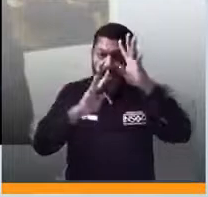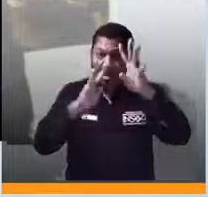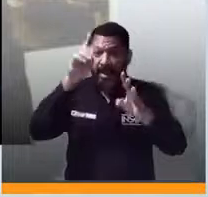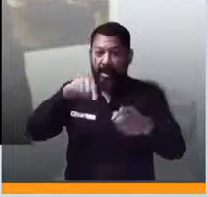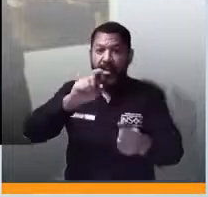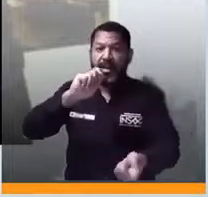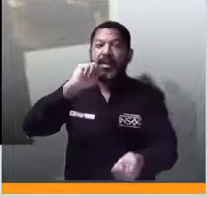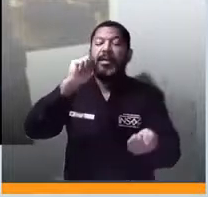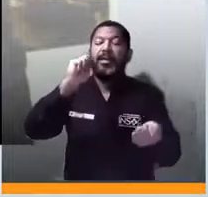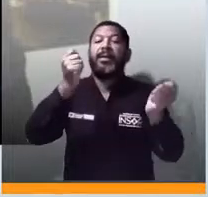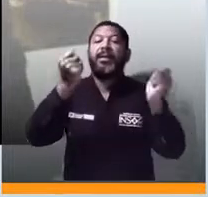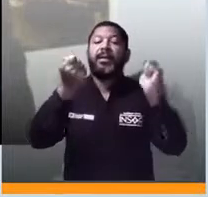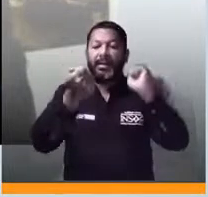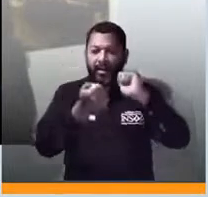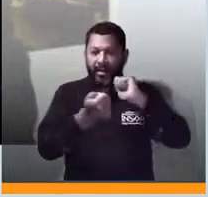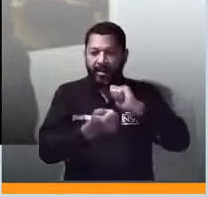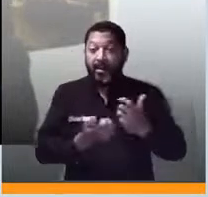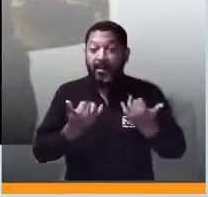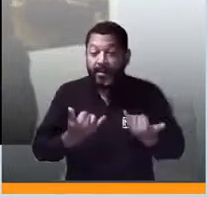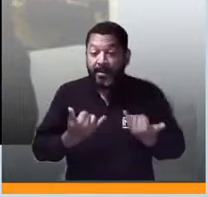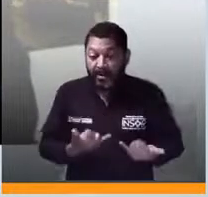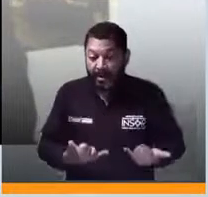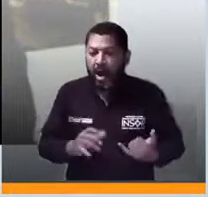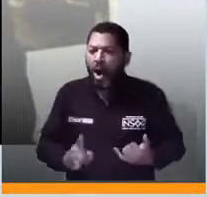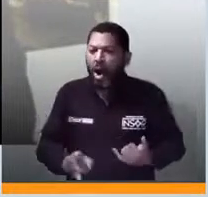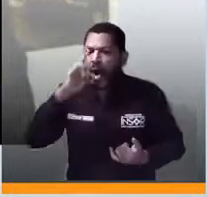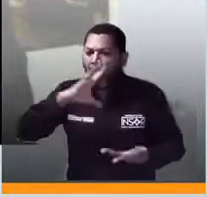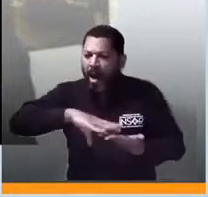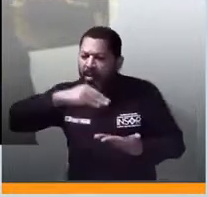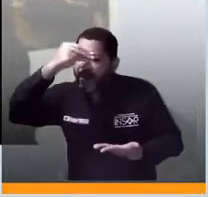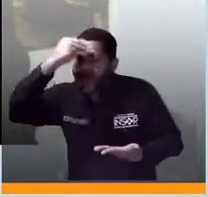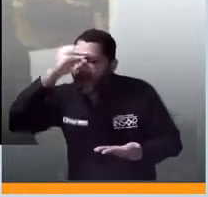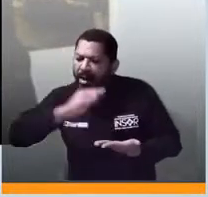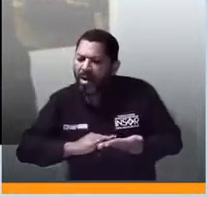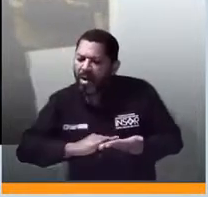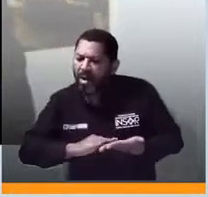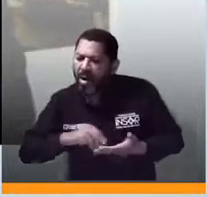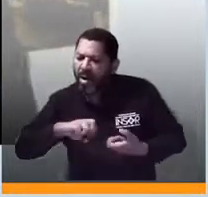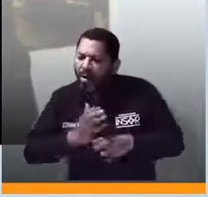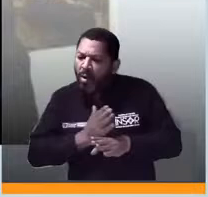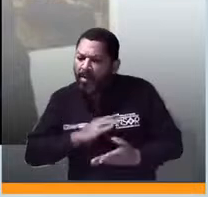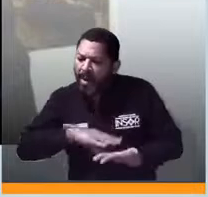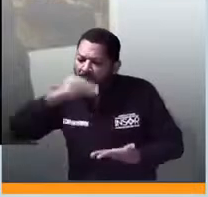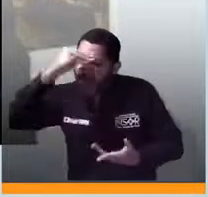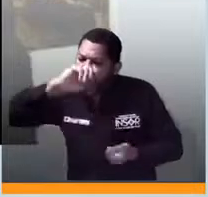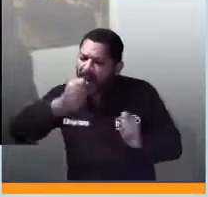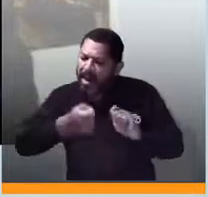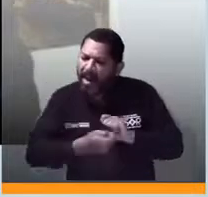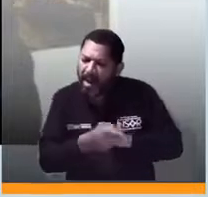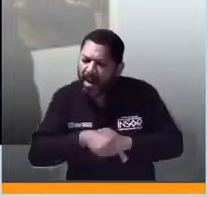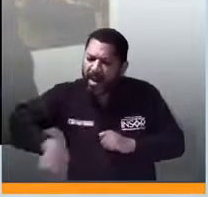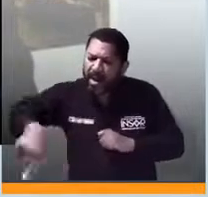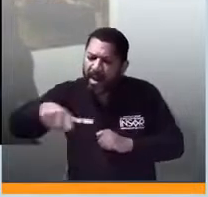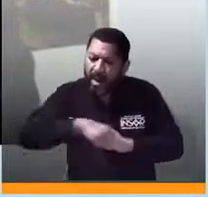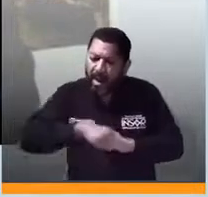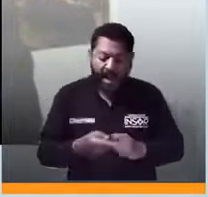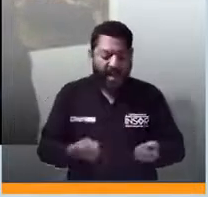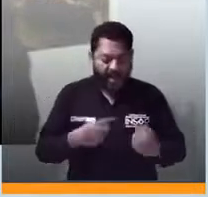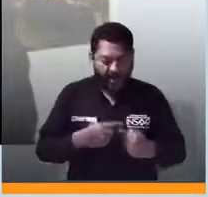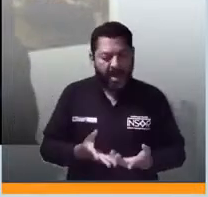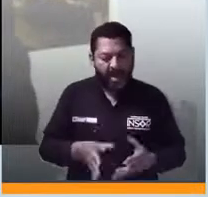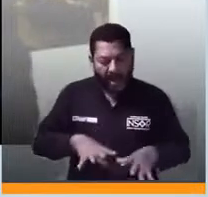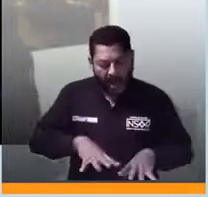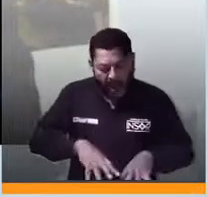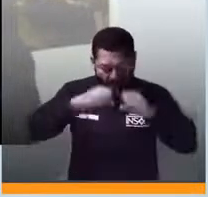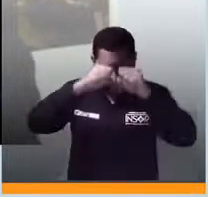en este ejercicio de aprender a resolver problemas pueda aprender también que sus aprendizajes estén